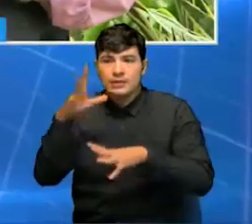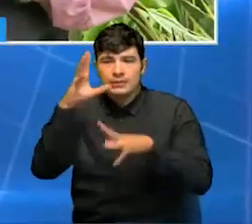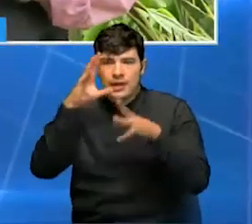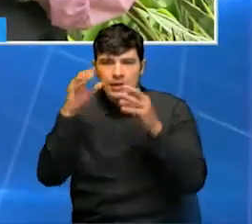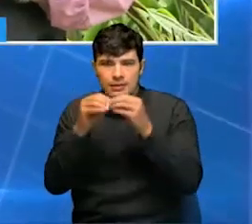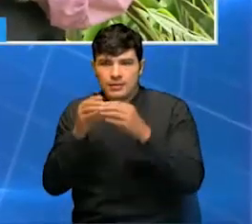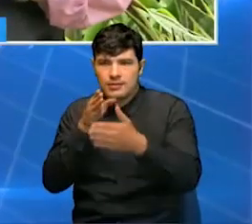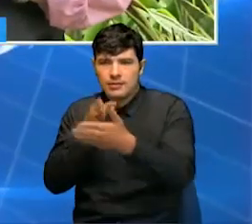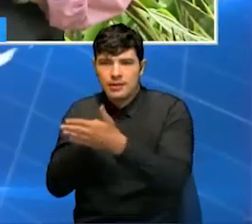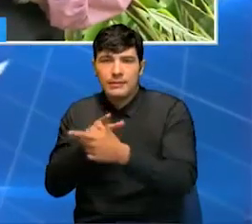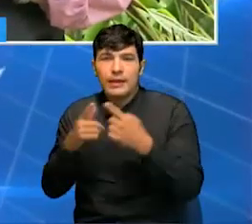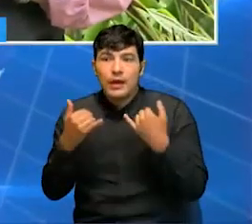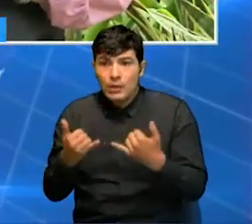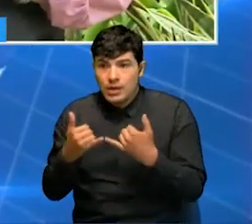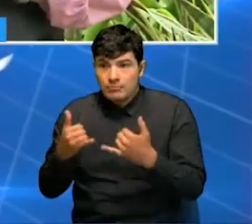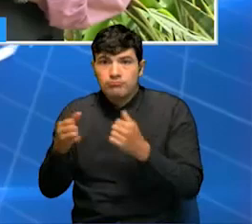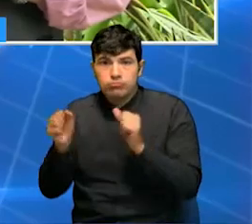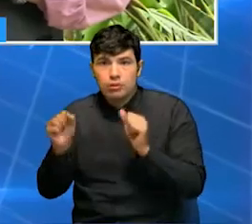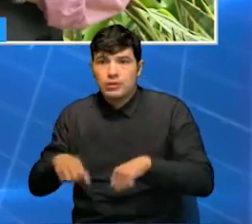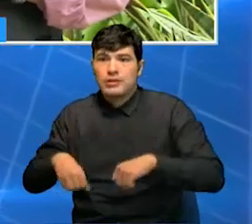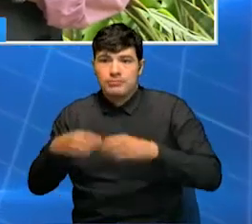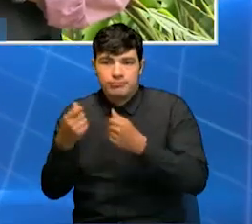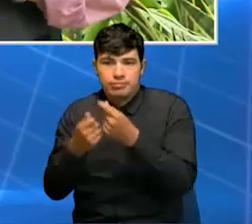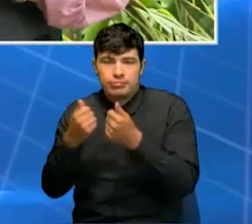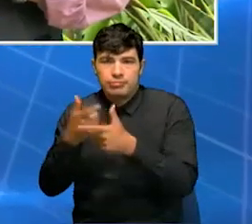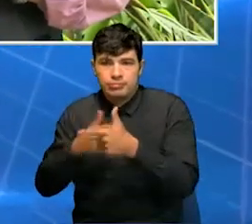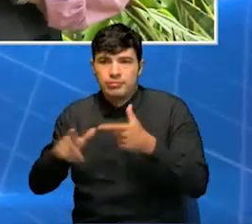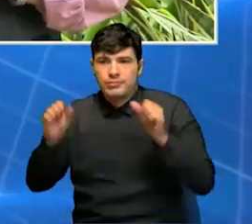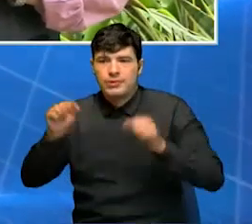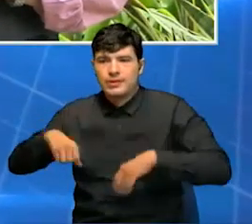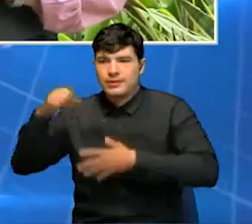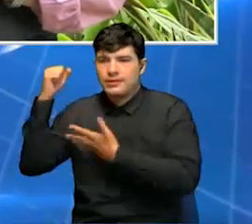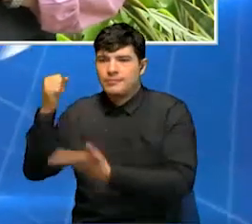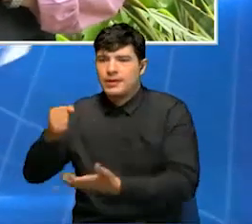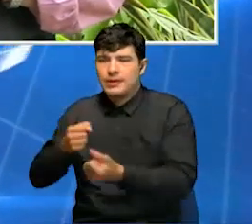se tiene el dinero para invertirlo en las carreteras regresamos a estudio que tengan una feliz tarde